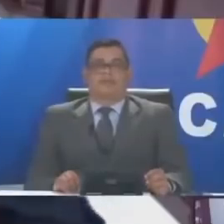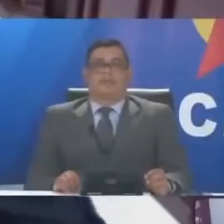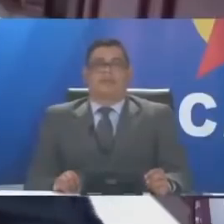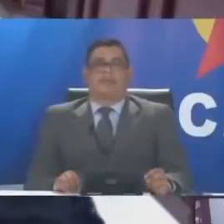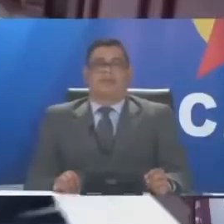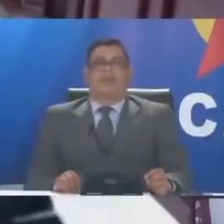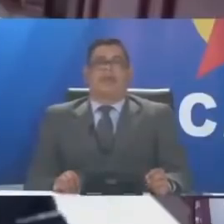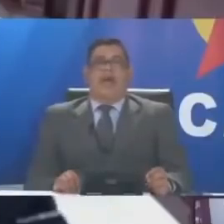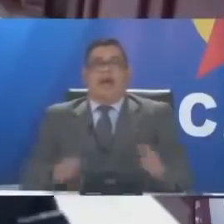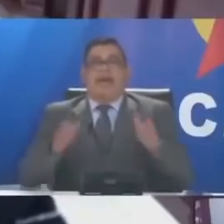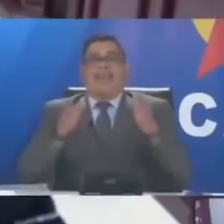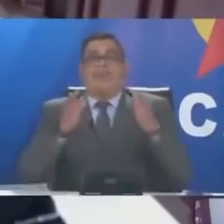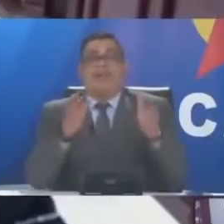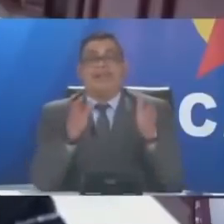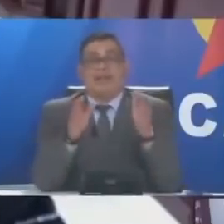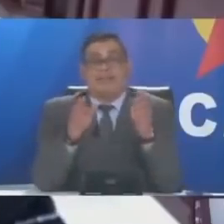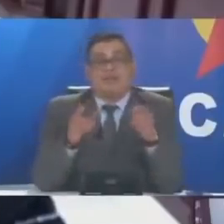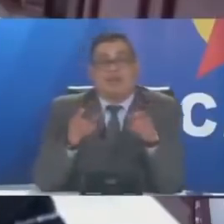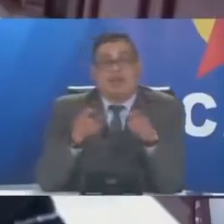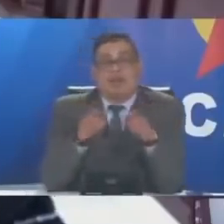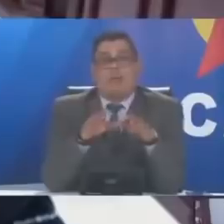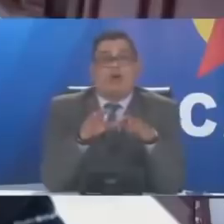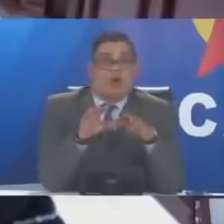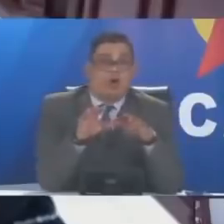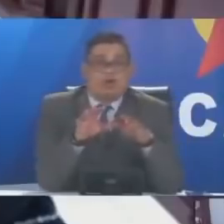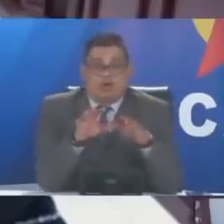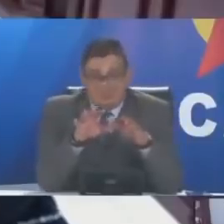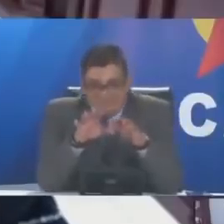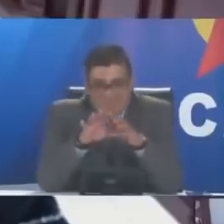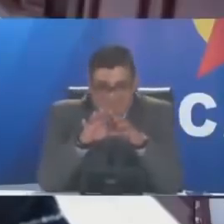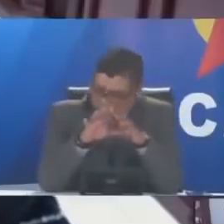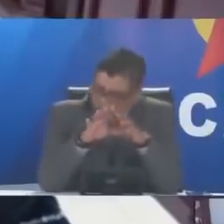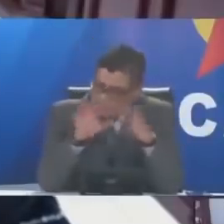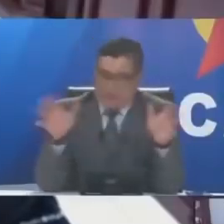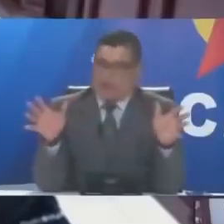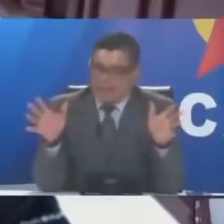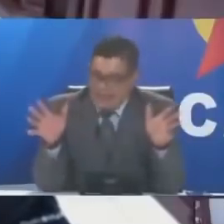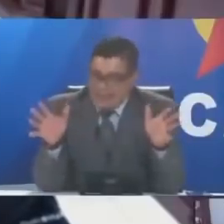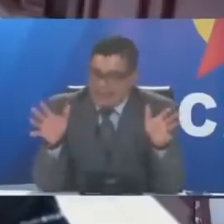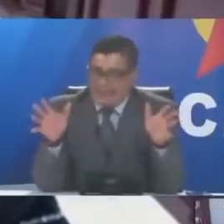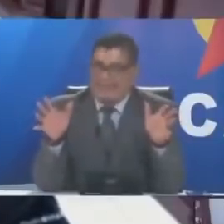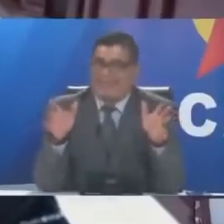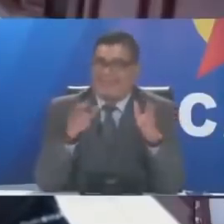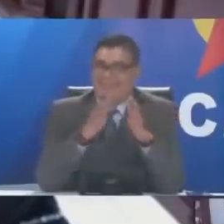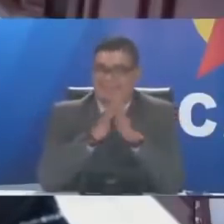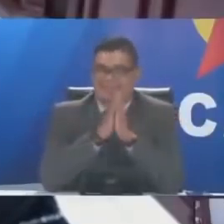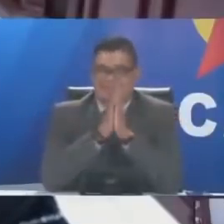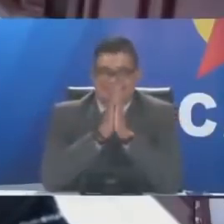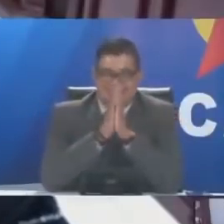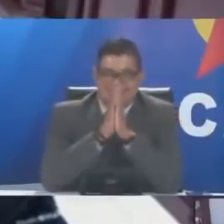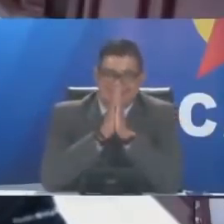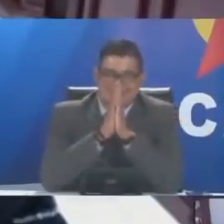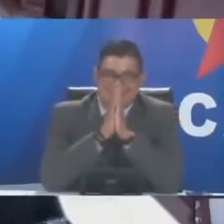los pueda volver a votar porque ahora en la política pastor los monólogos no son recomendables